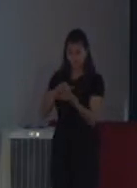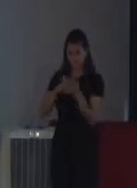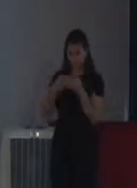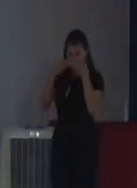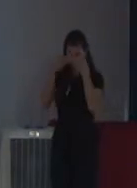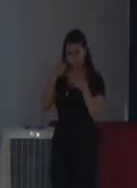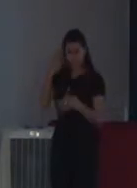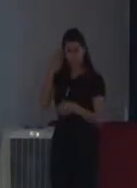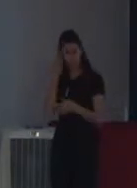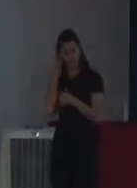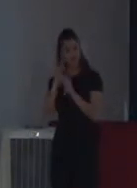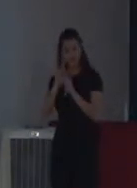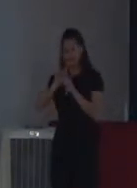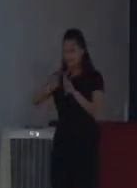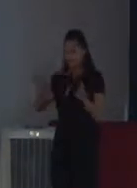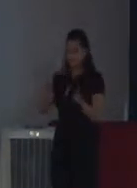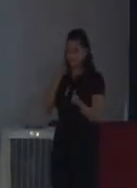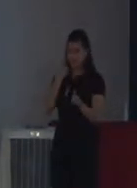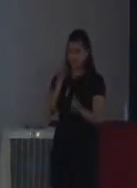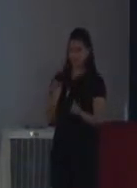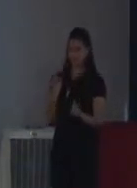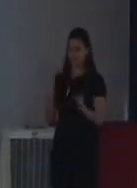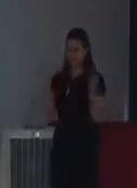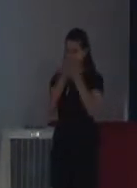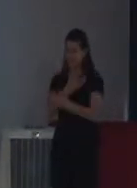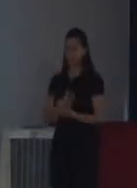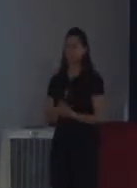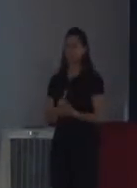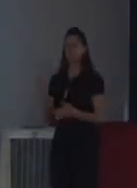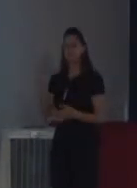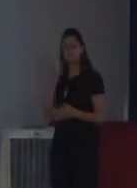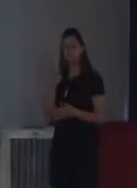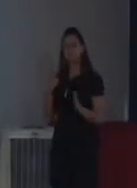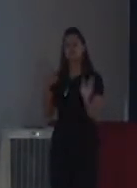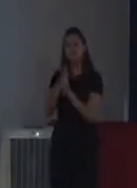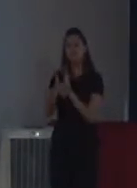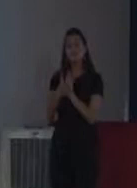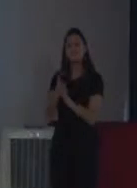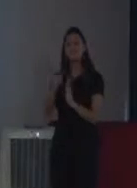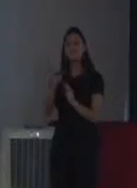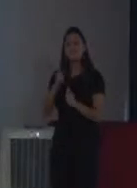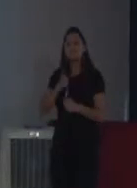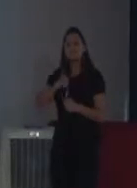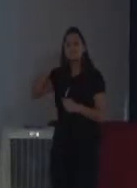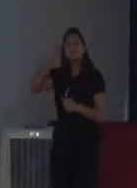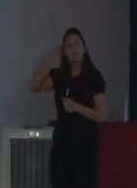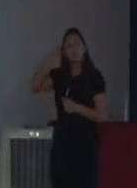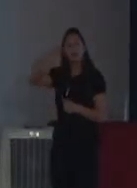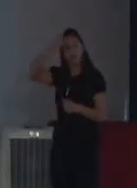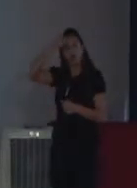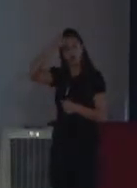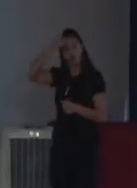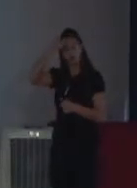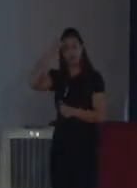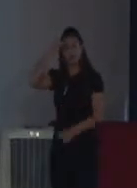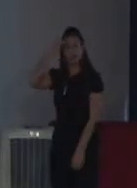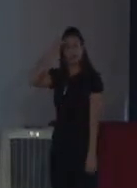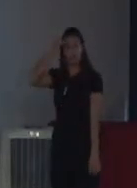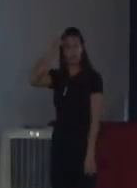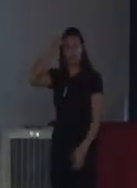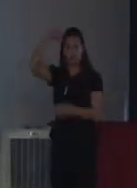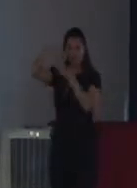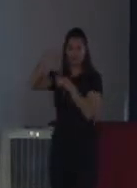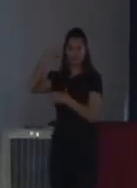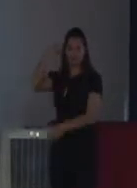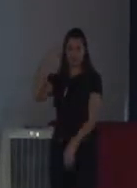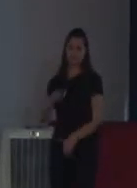discapacidad cognitiva, es otra cosa totalmente distinta, ¿sí? Estoy hablando de las limitaciones y las barreras que nos construimos